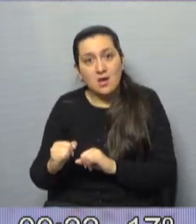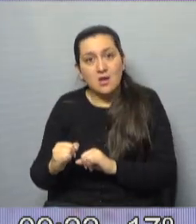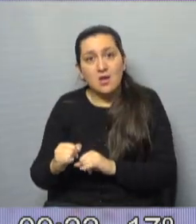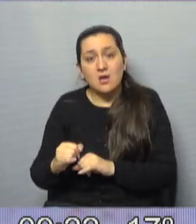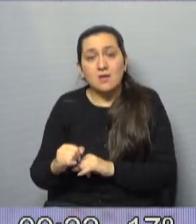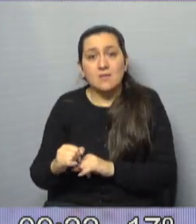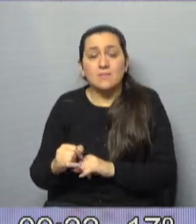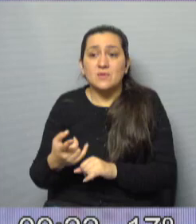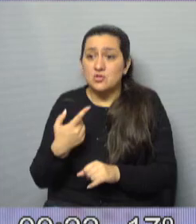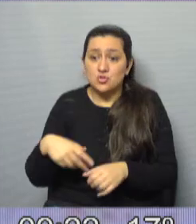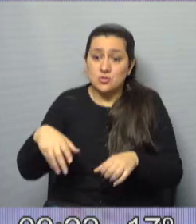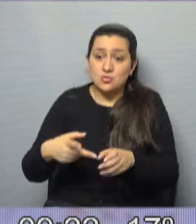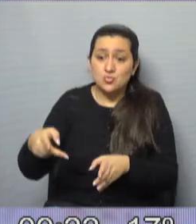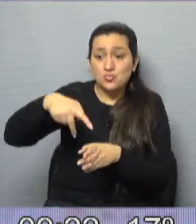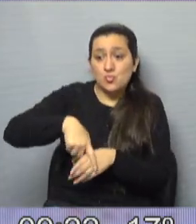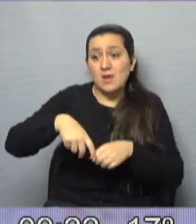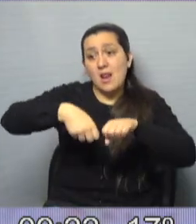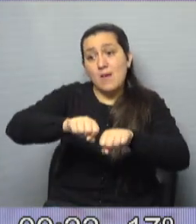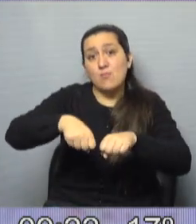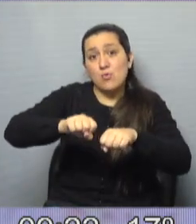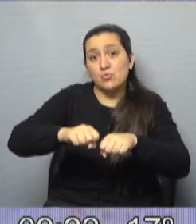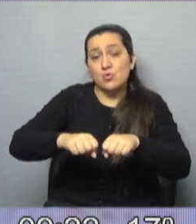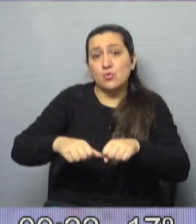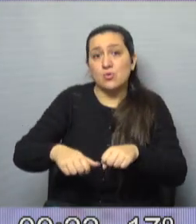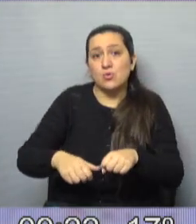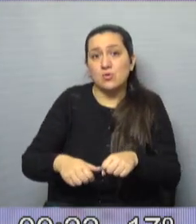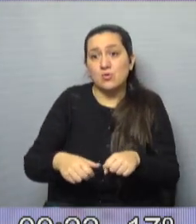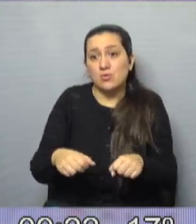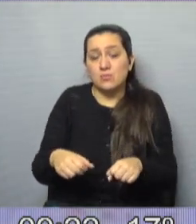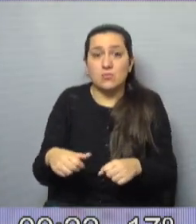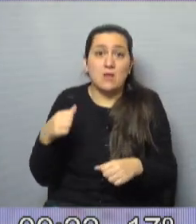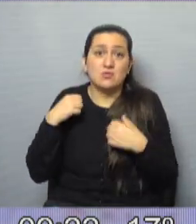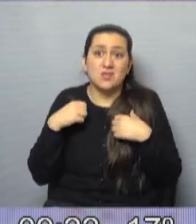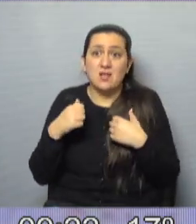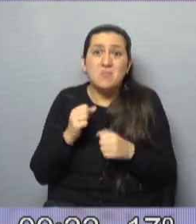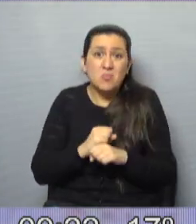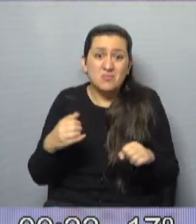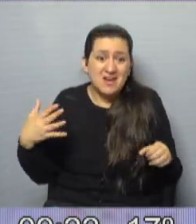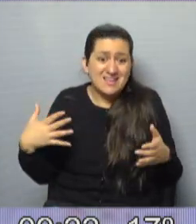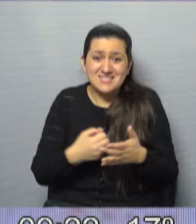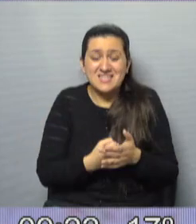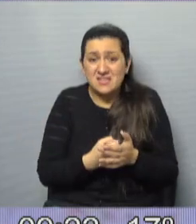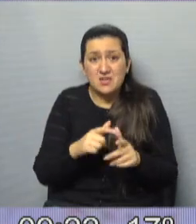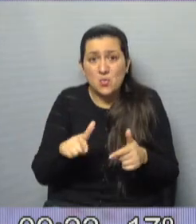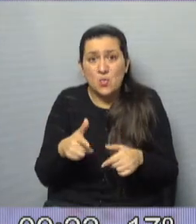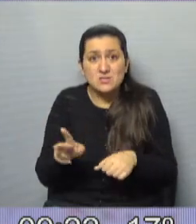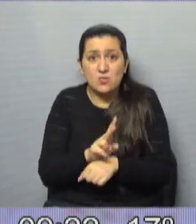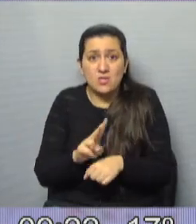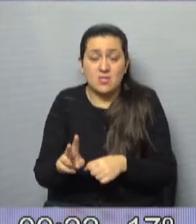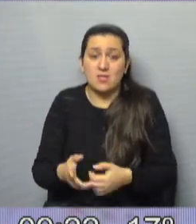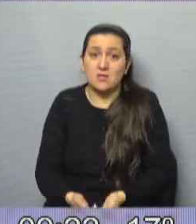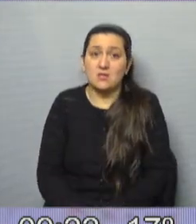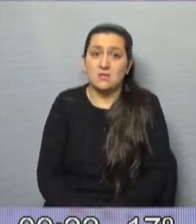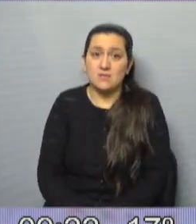sea, ellos se suben a su moto con una mochila y atrás va la muerte. Entonces, hay que buscarle una vuelta a eso. Es fuerte eso